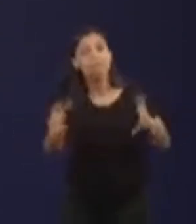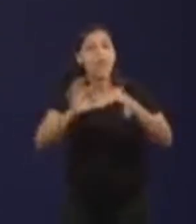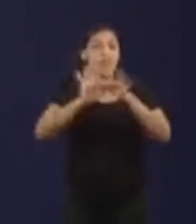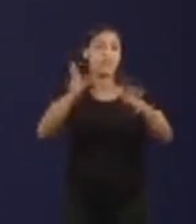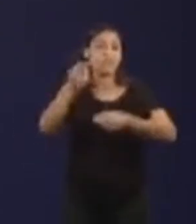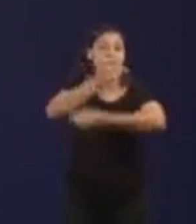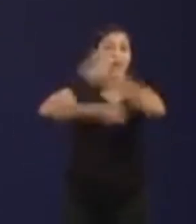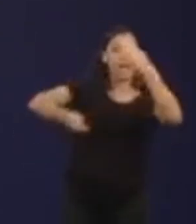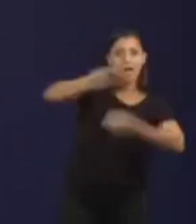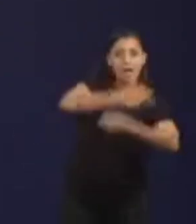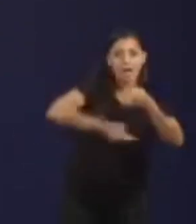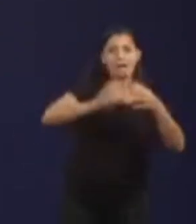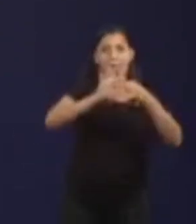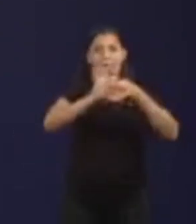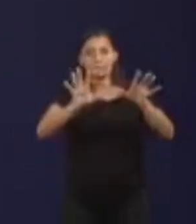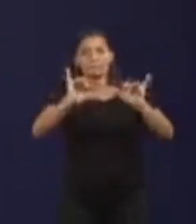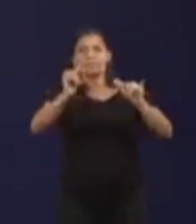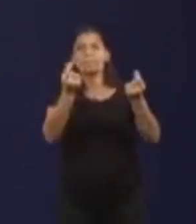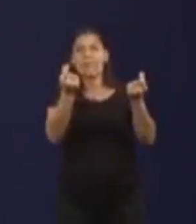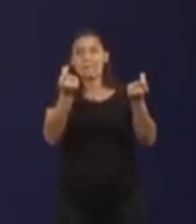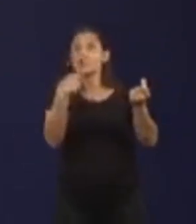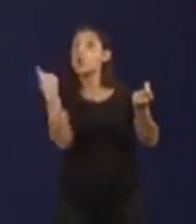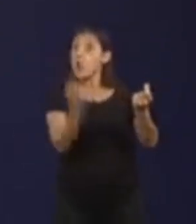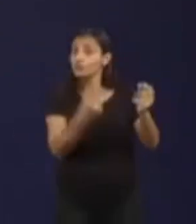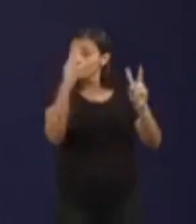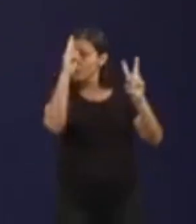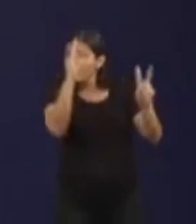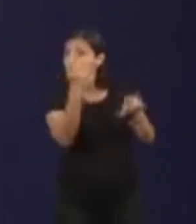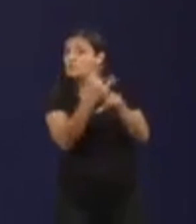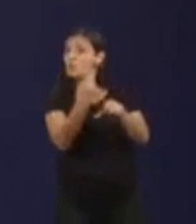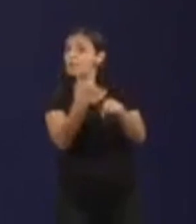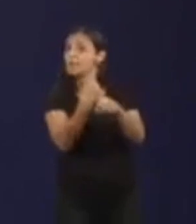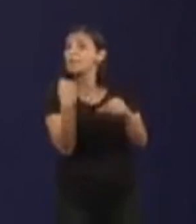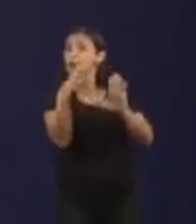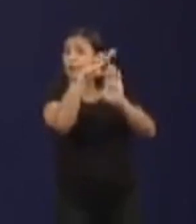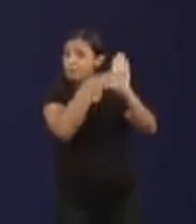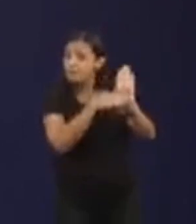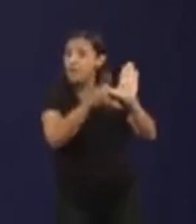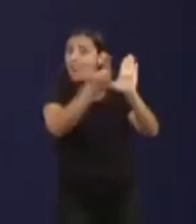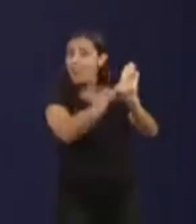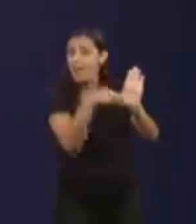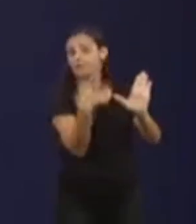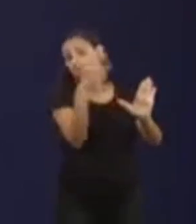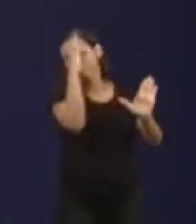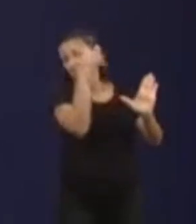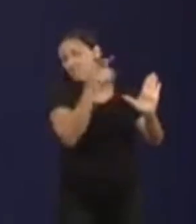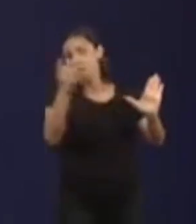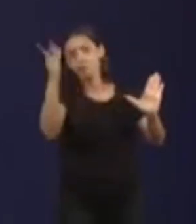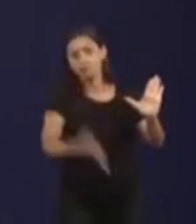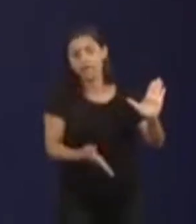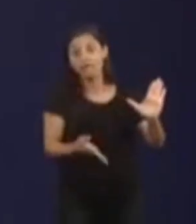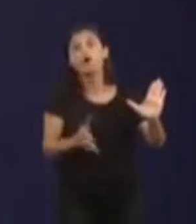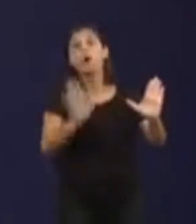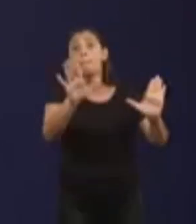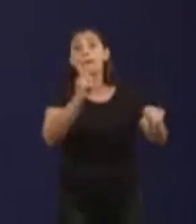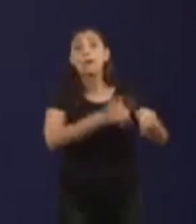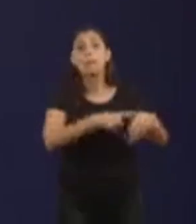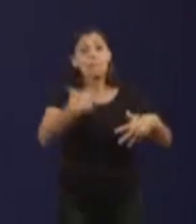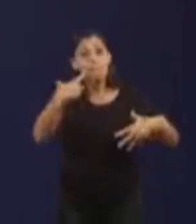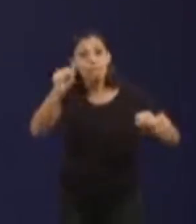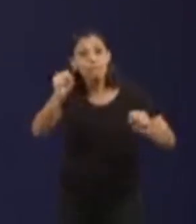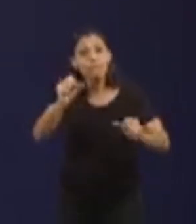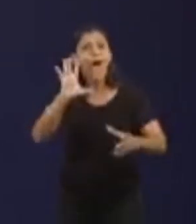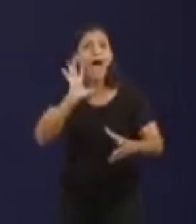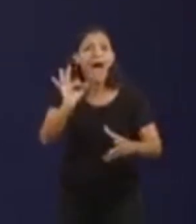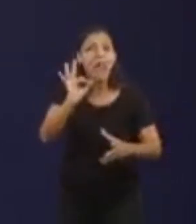nos regimos por las leyes y por la normativa que respetamos a reaj tabla cuando detectamos que esas leyes